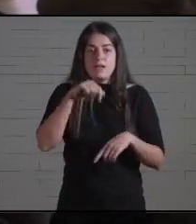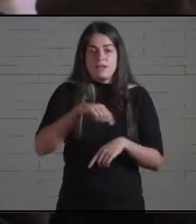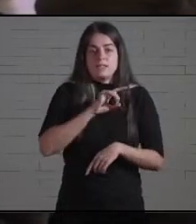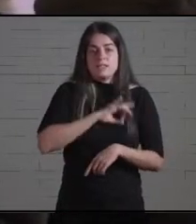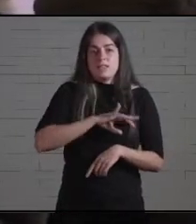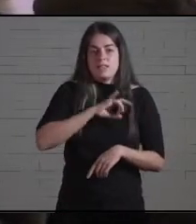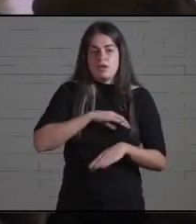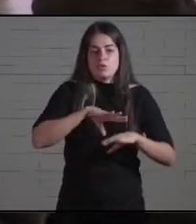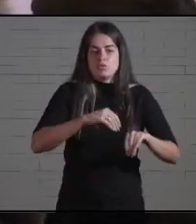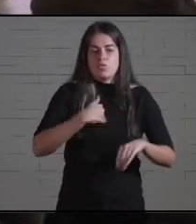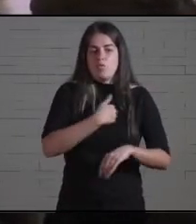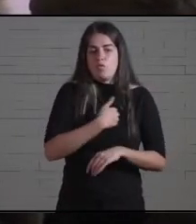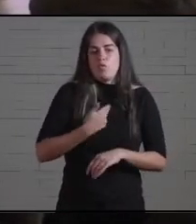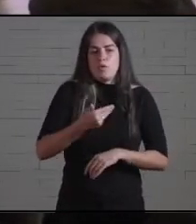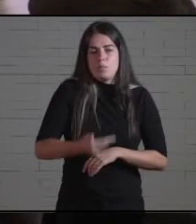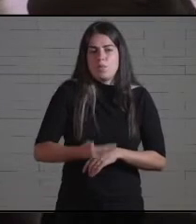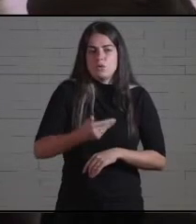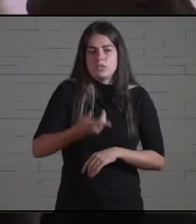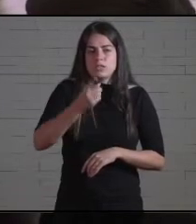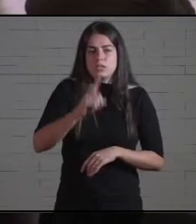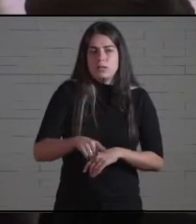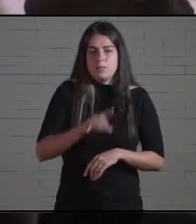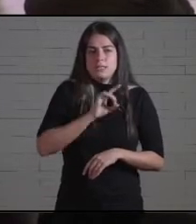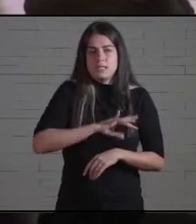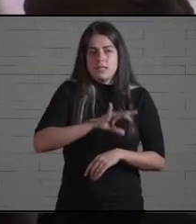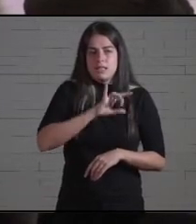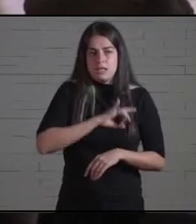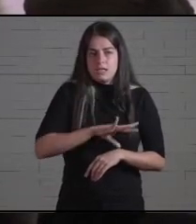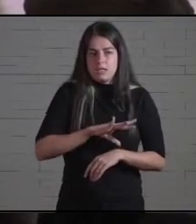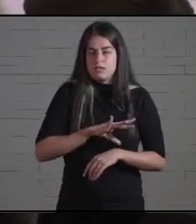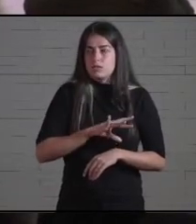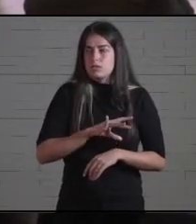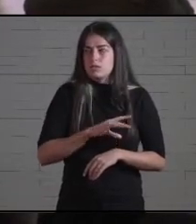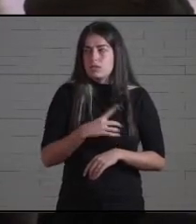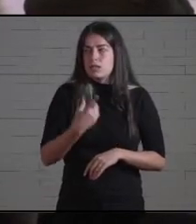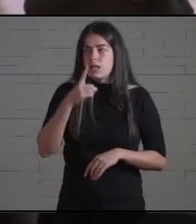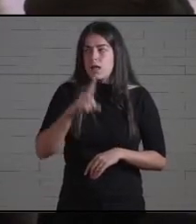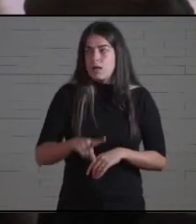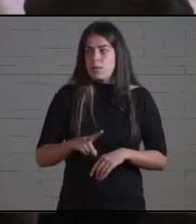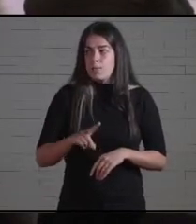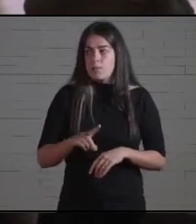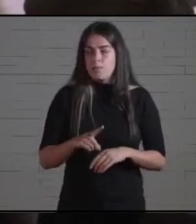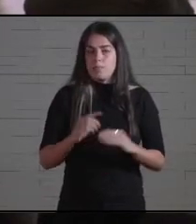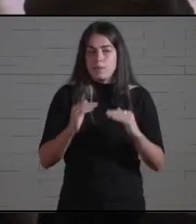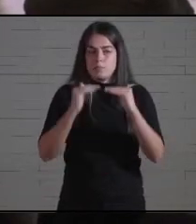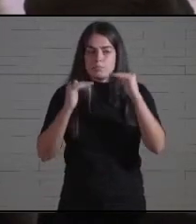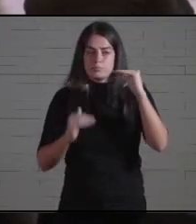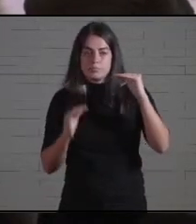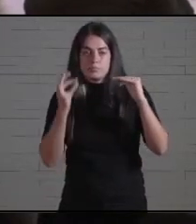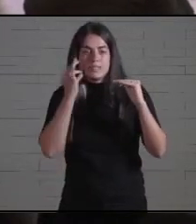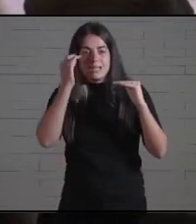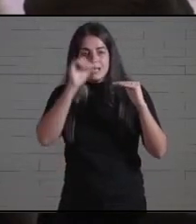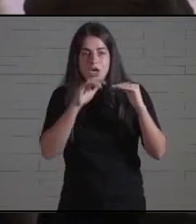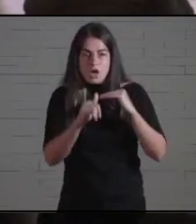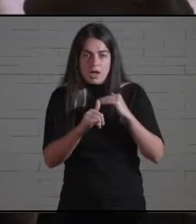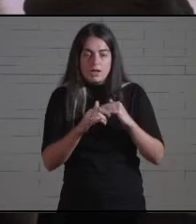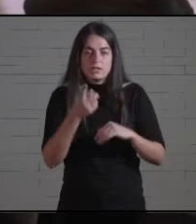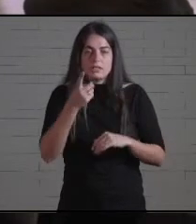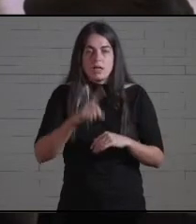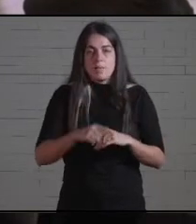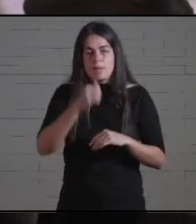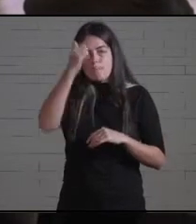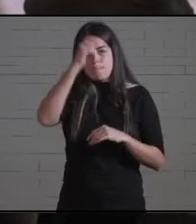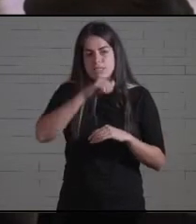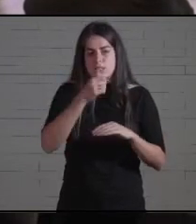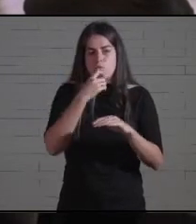papel muy importante, pero también los sindicatos pues tienen sus brechas de géneros y también están muy